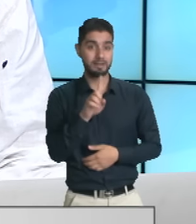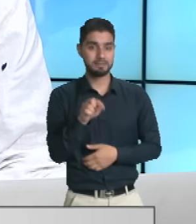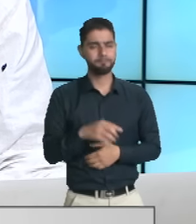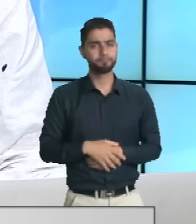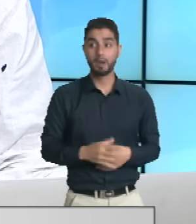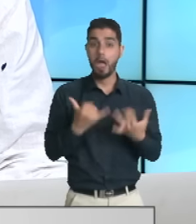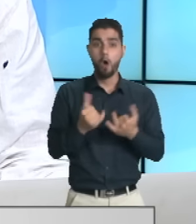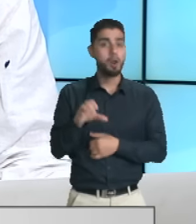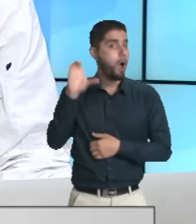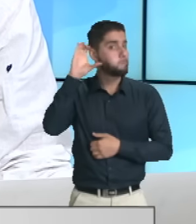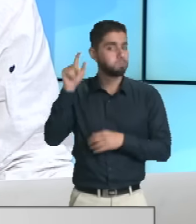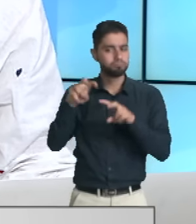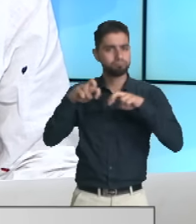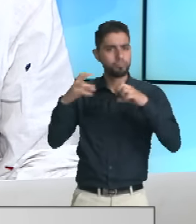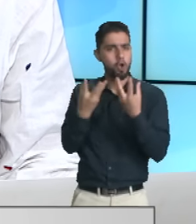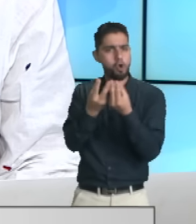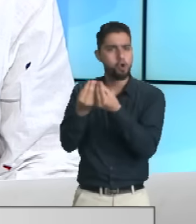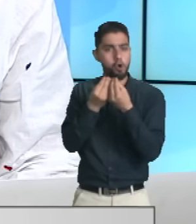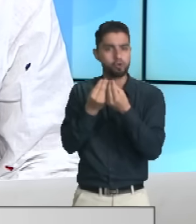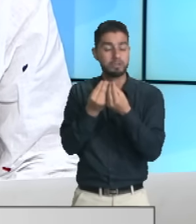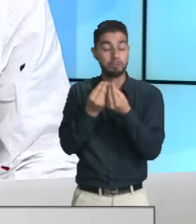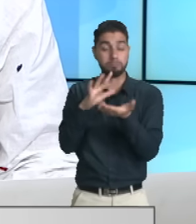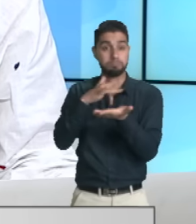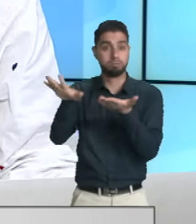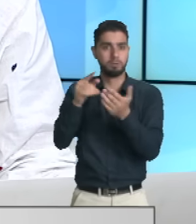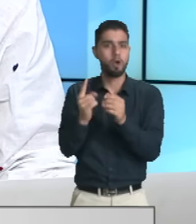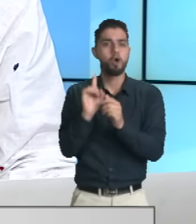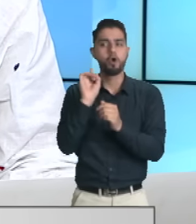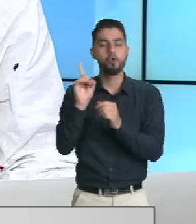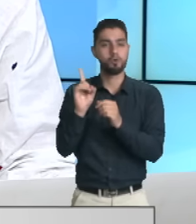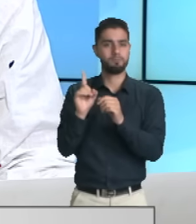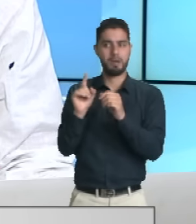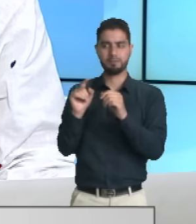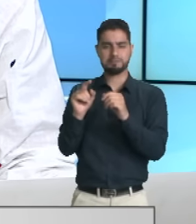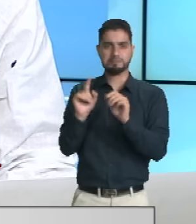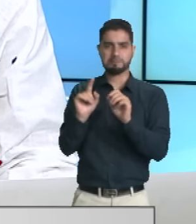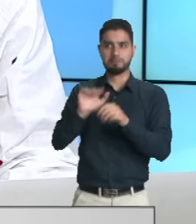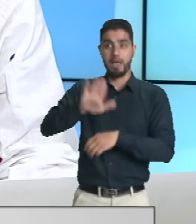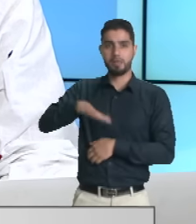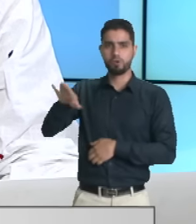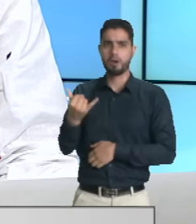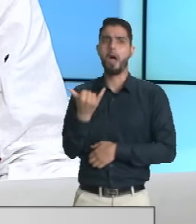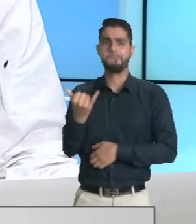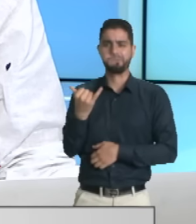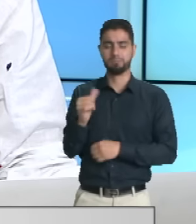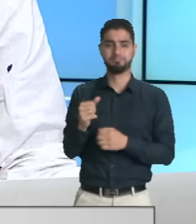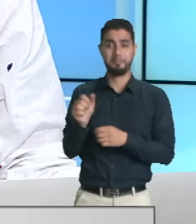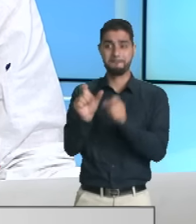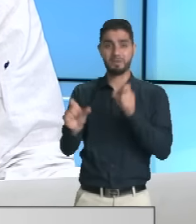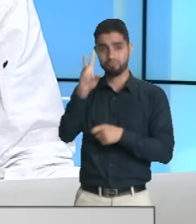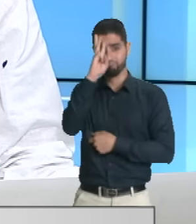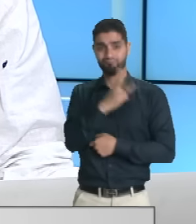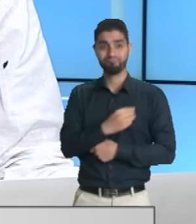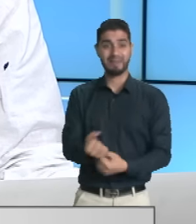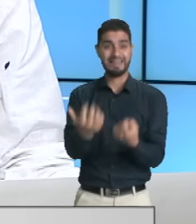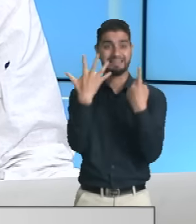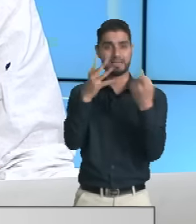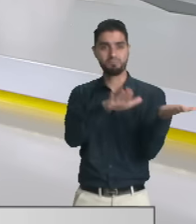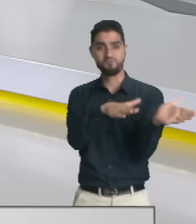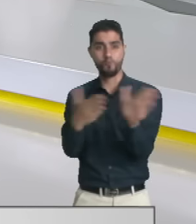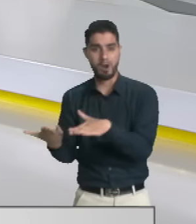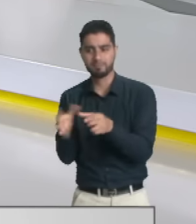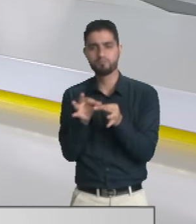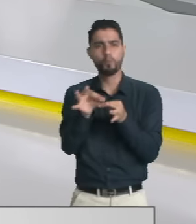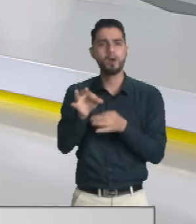un Consejo Extraordinario de Seguridad en Antioquia por el ataque que dejó 6 militares muertos y 3 más heridos en el municipio de